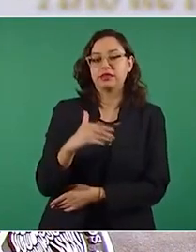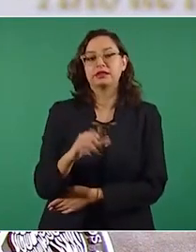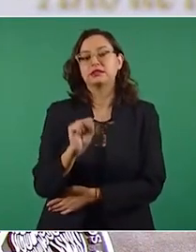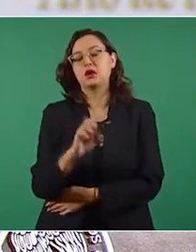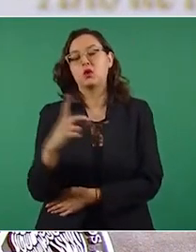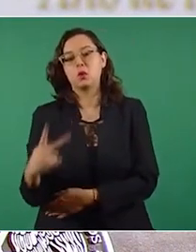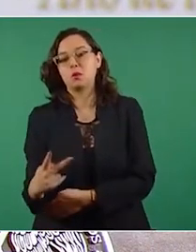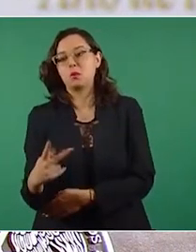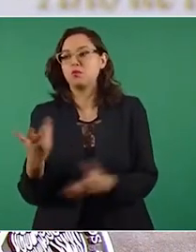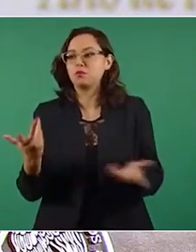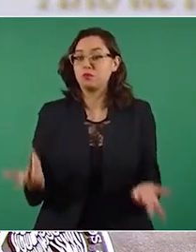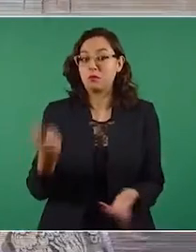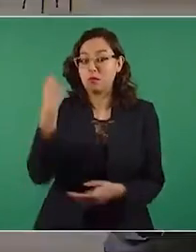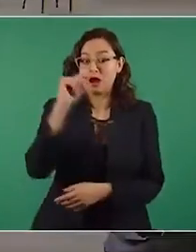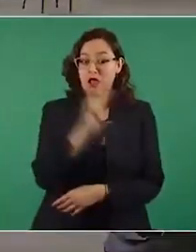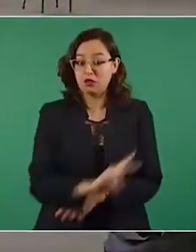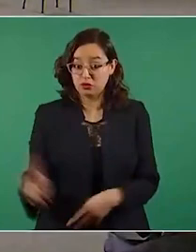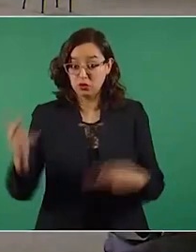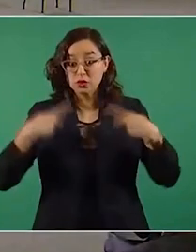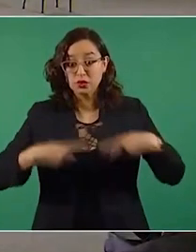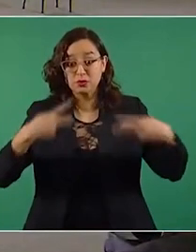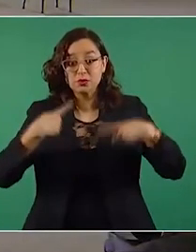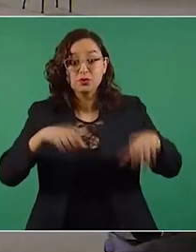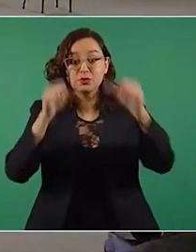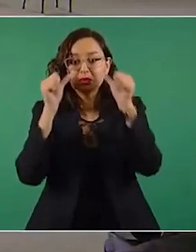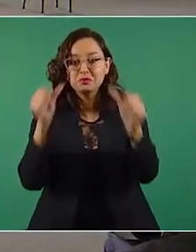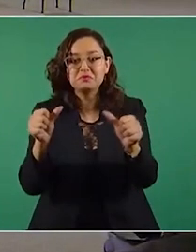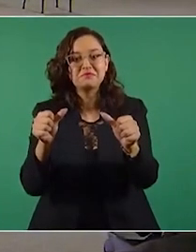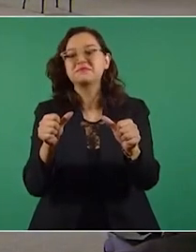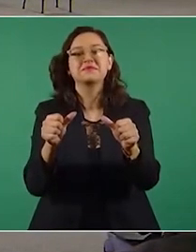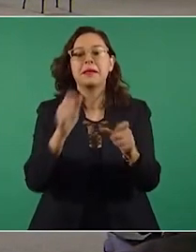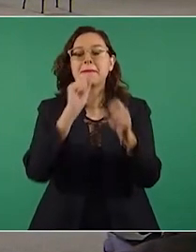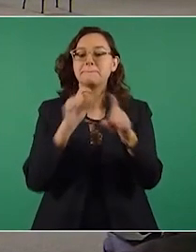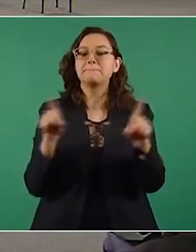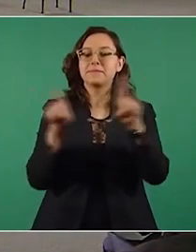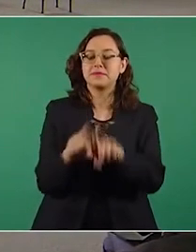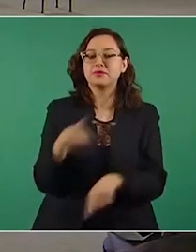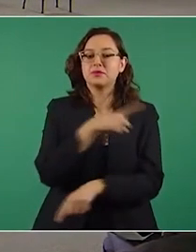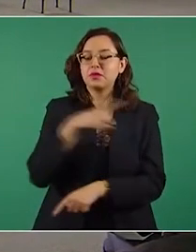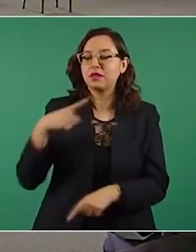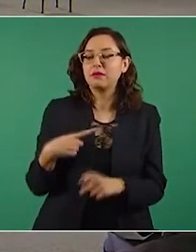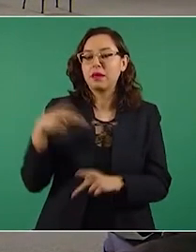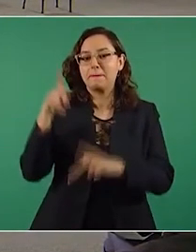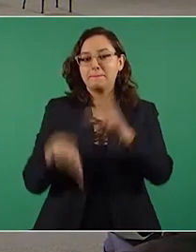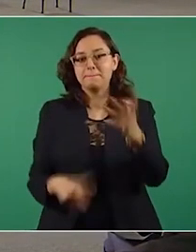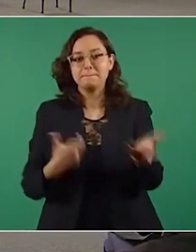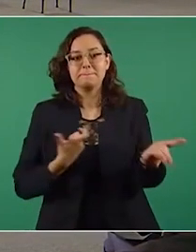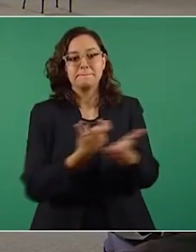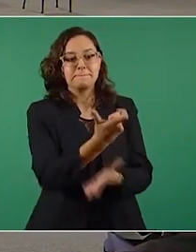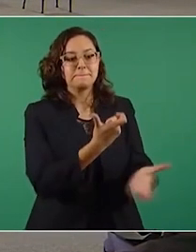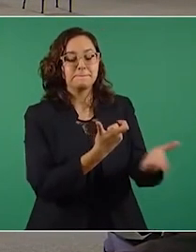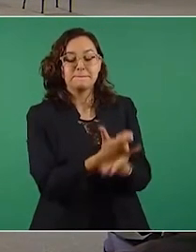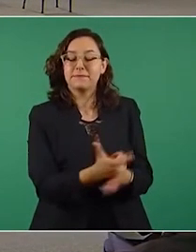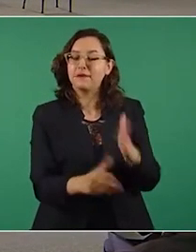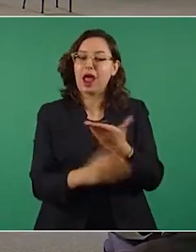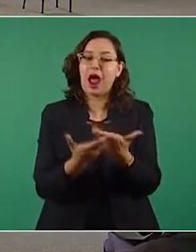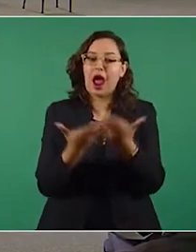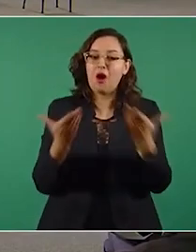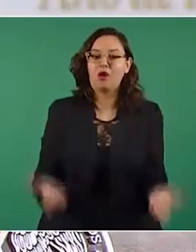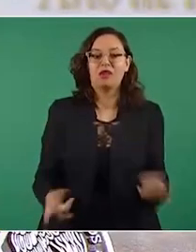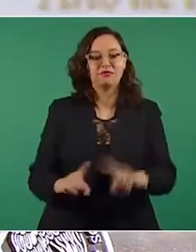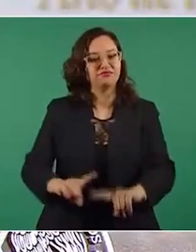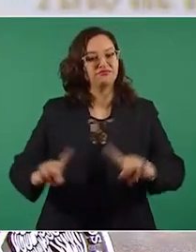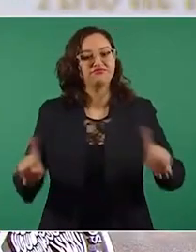Popular, pero no era para todos y tenía que pagarse una cuota. Hoy la atención y los medicamentos